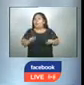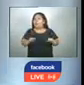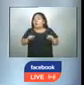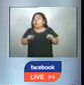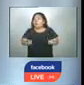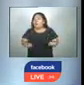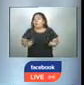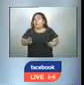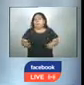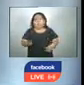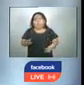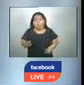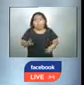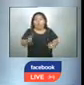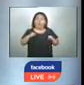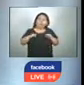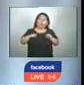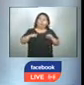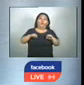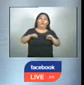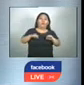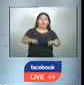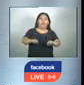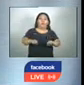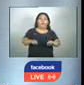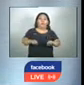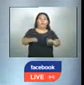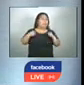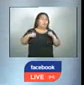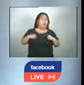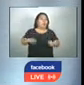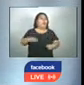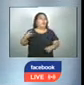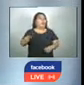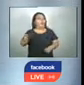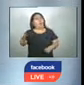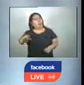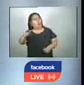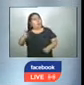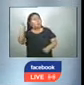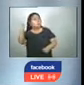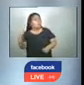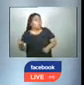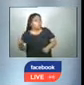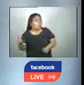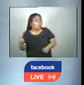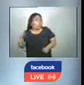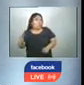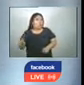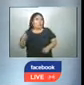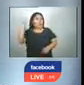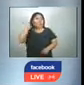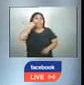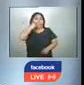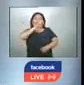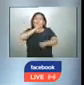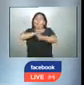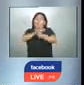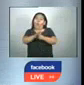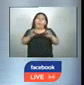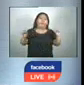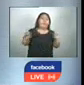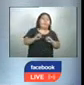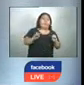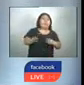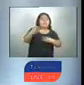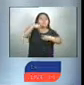de morir más rápido que aquellas personas que solo la han padecido una vez o que no la han